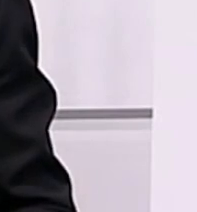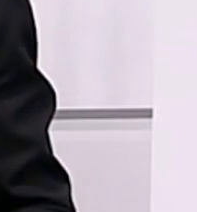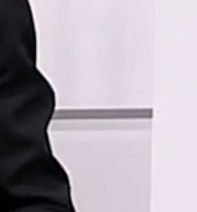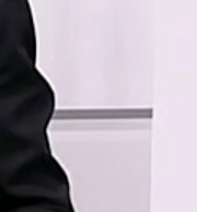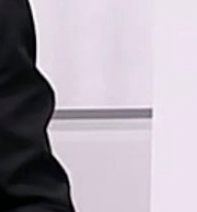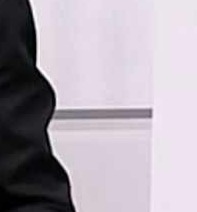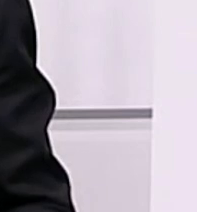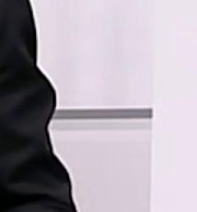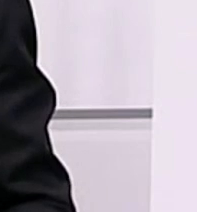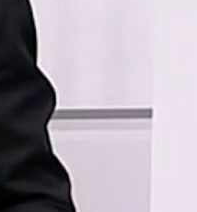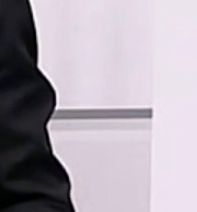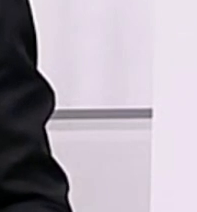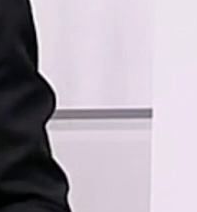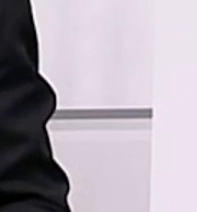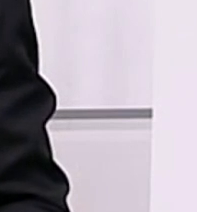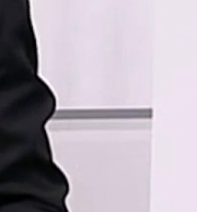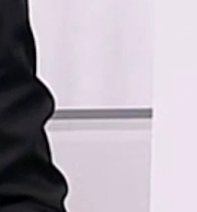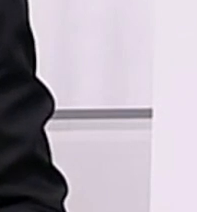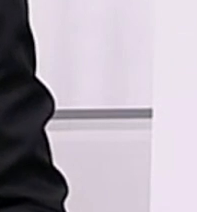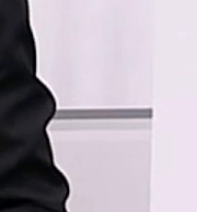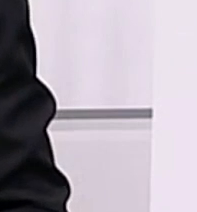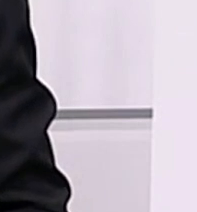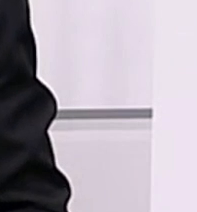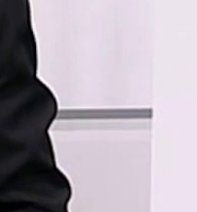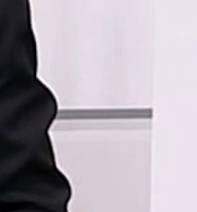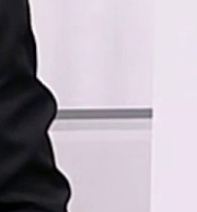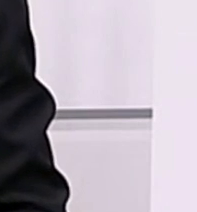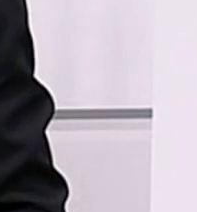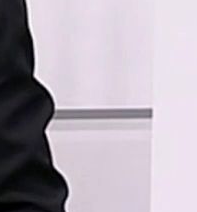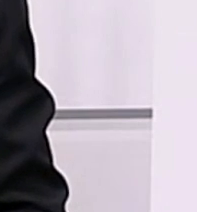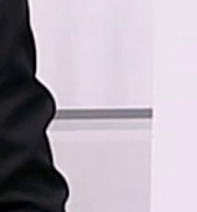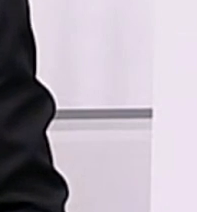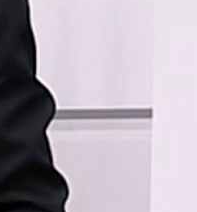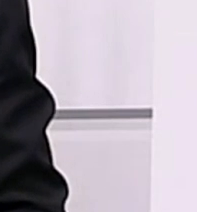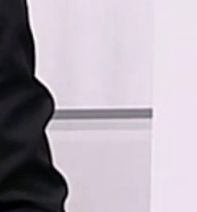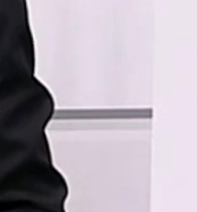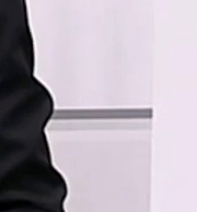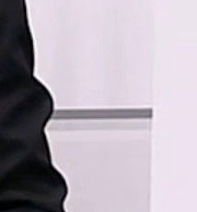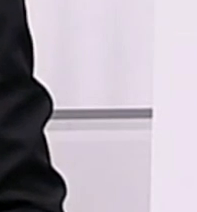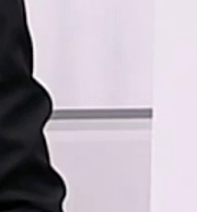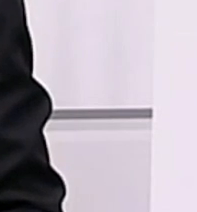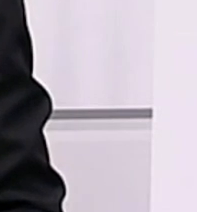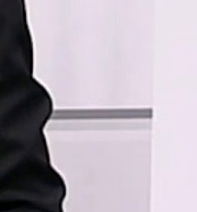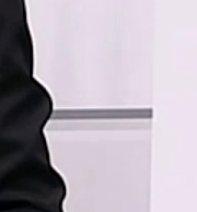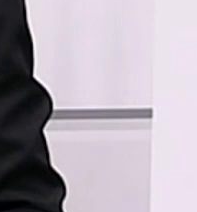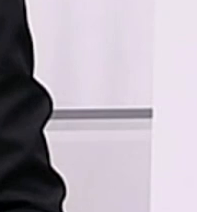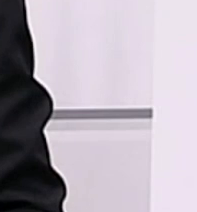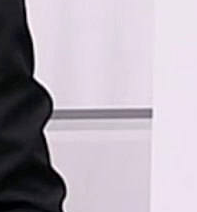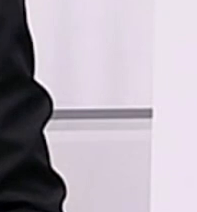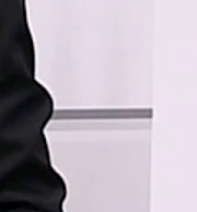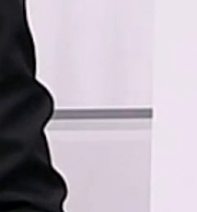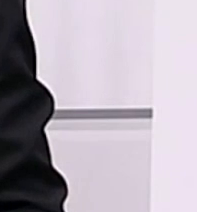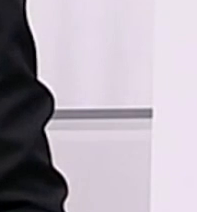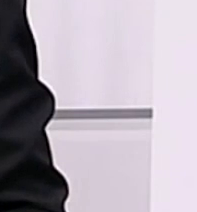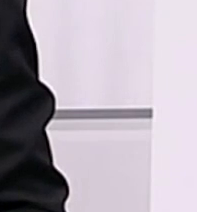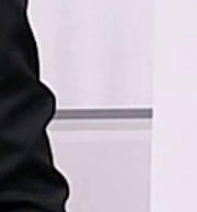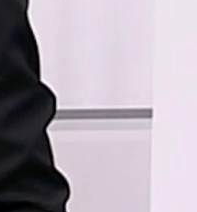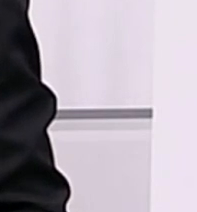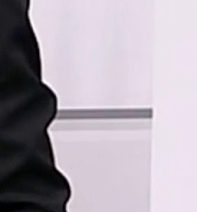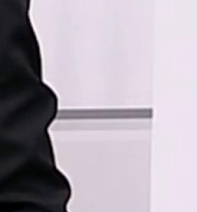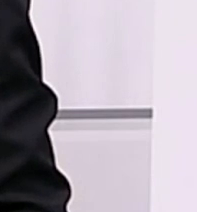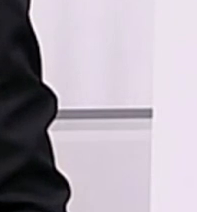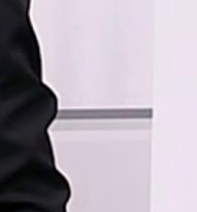César Benavides Rodríguez, bienvenido al programa. ¿Cómo está, César? Buenas tardes. Muy buenas tardes, señor